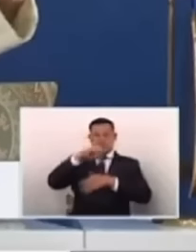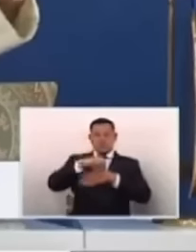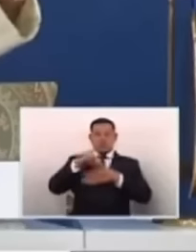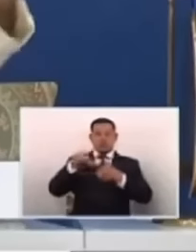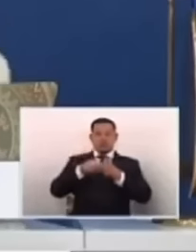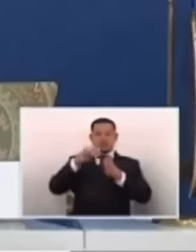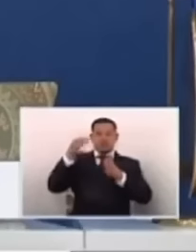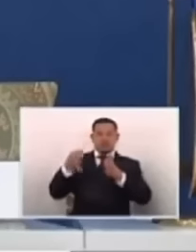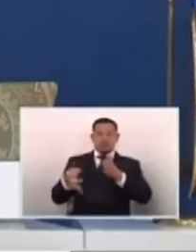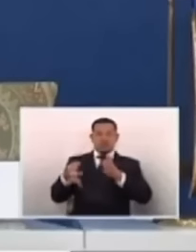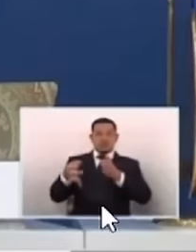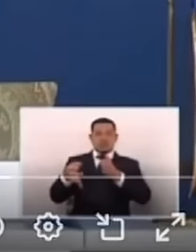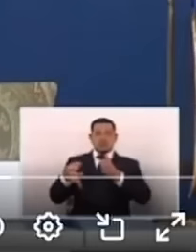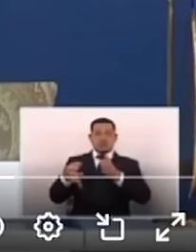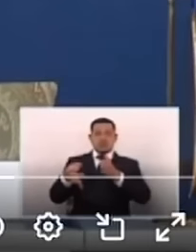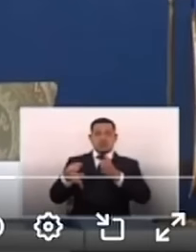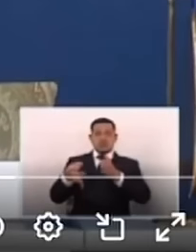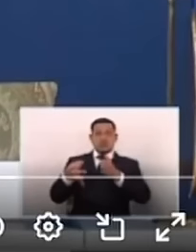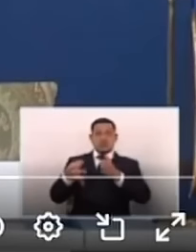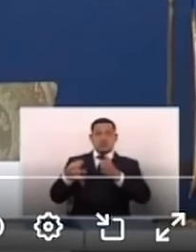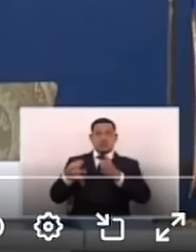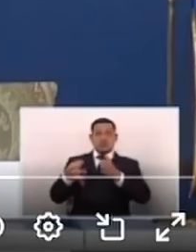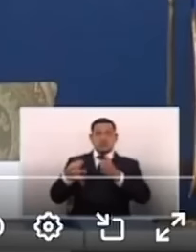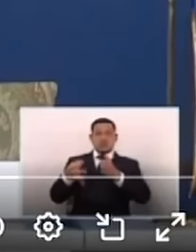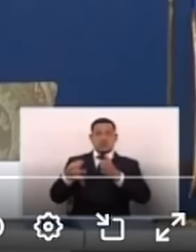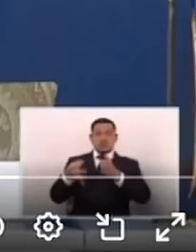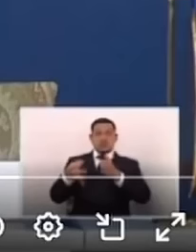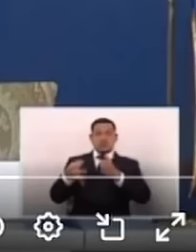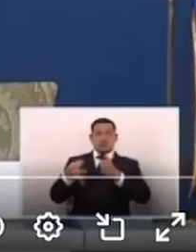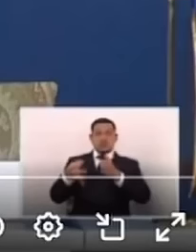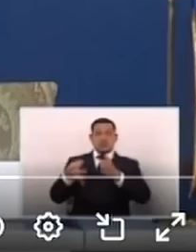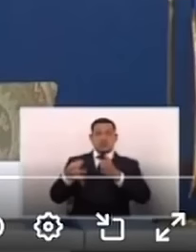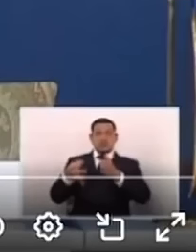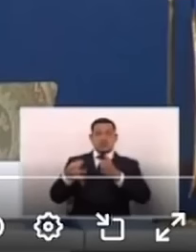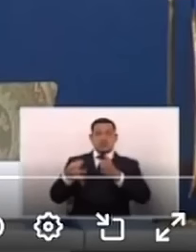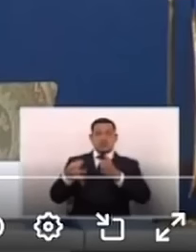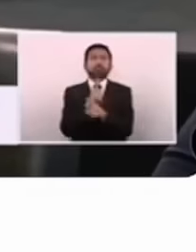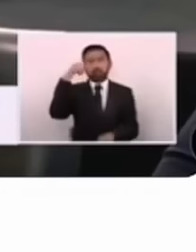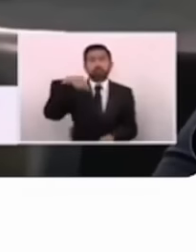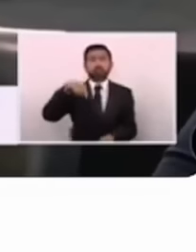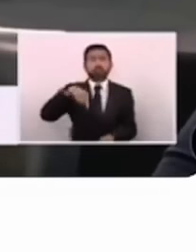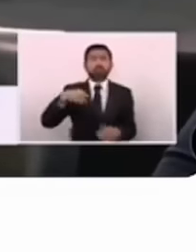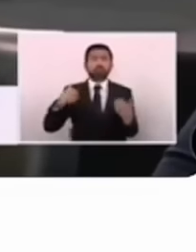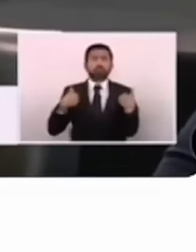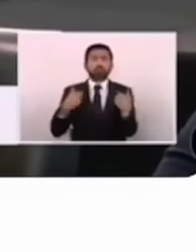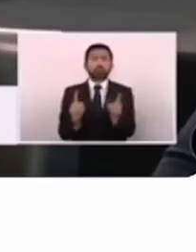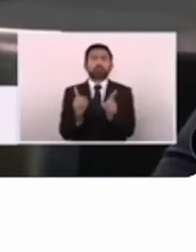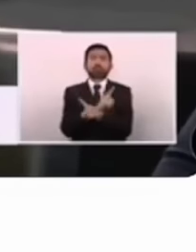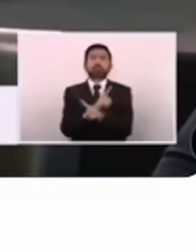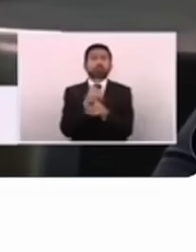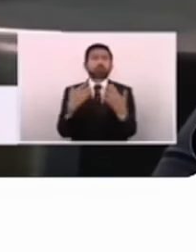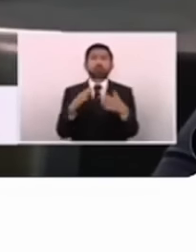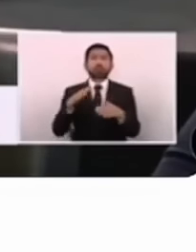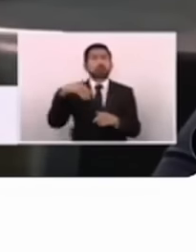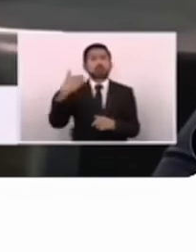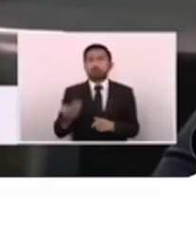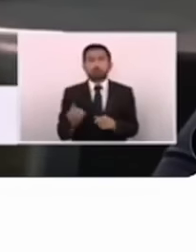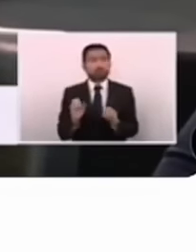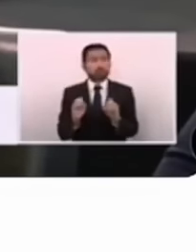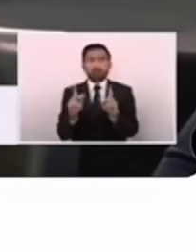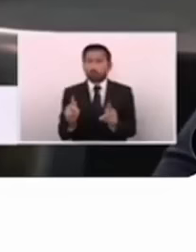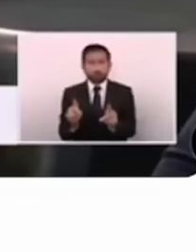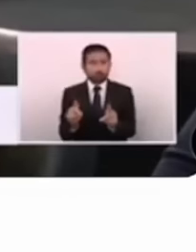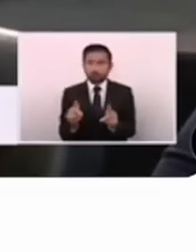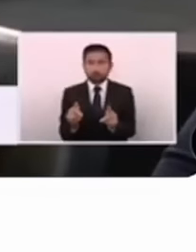Asamblea Legislativa sin ir a otra elección. Pero hoy, como dice la diputada, no es justo, no es justo. ¿Saben por qué